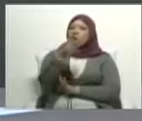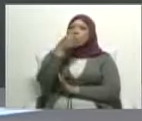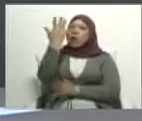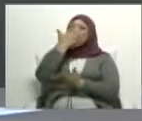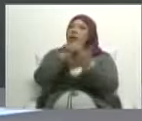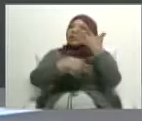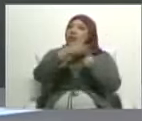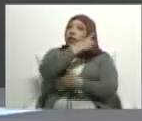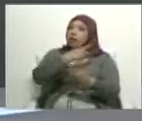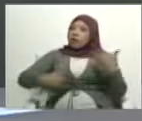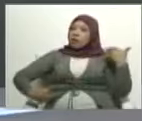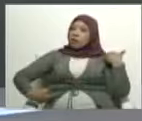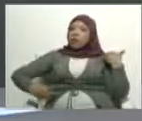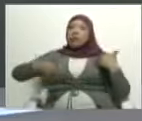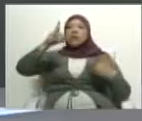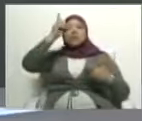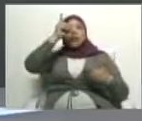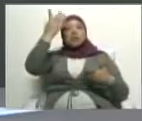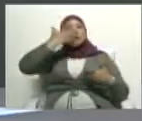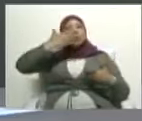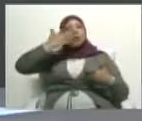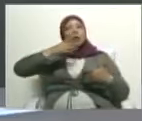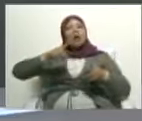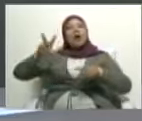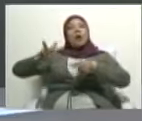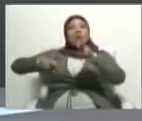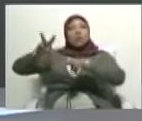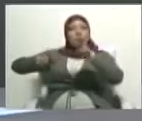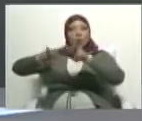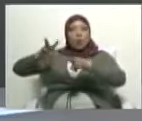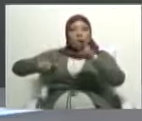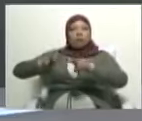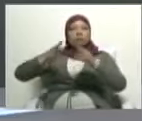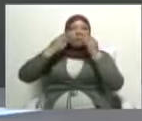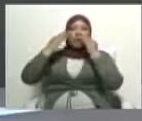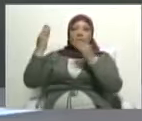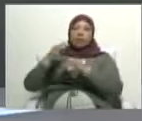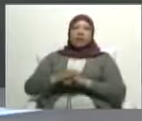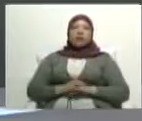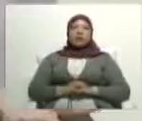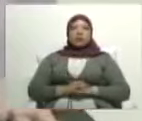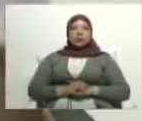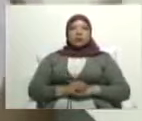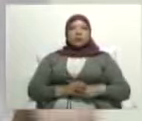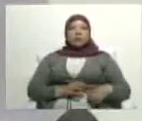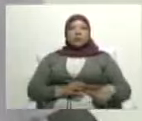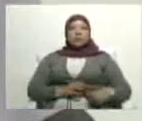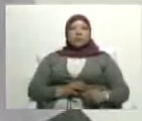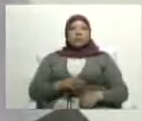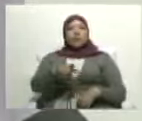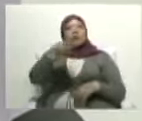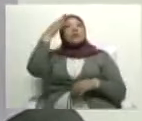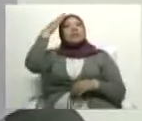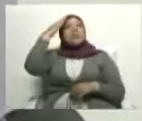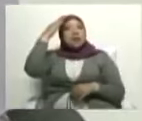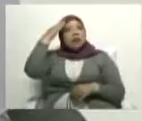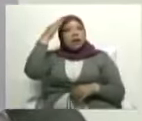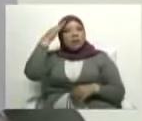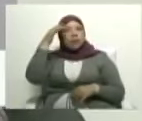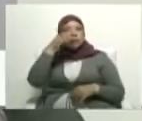la vicepresidenta ejecutiva de la República, está expresando en este momento. Veamos. ...que ustedes han tenido en su